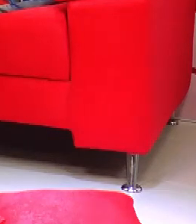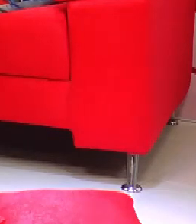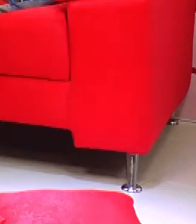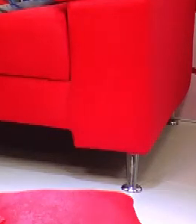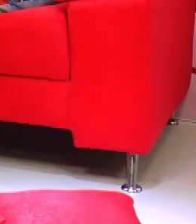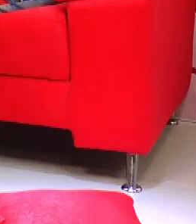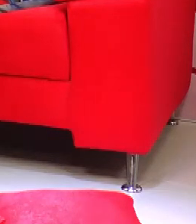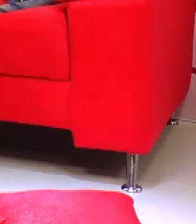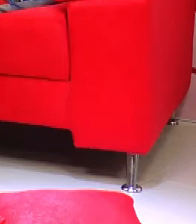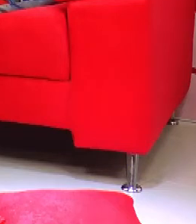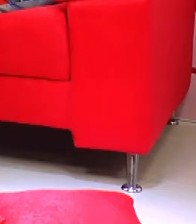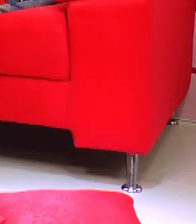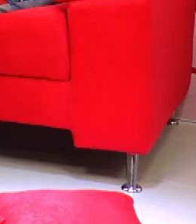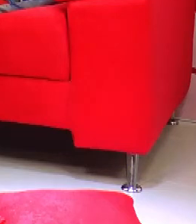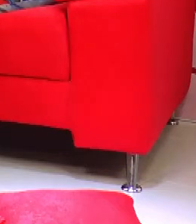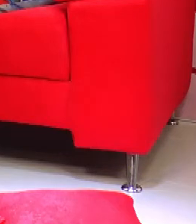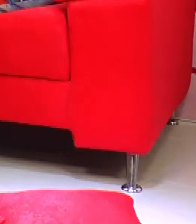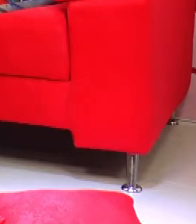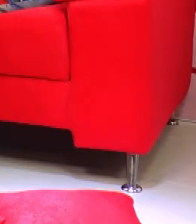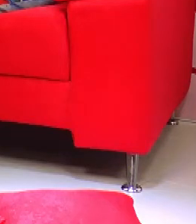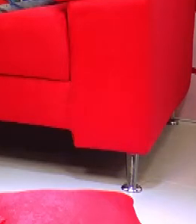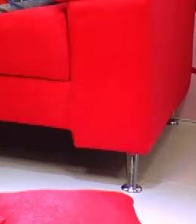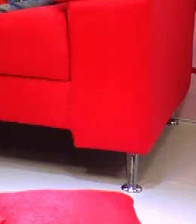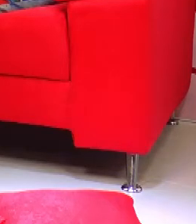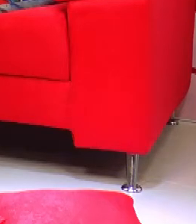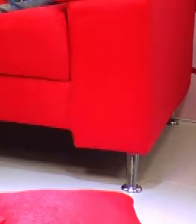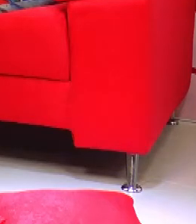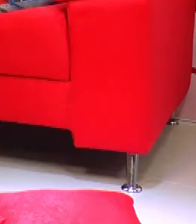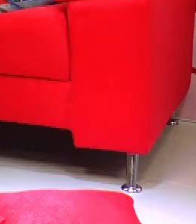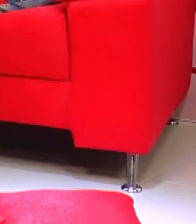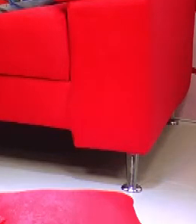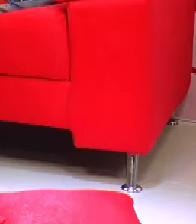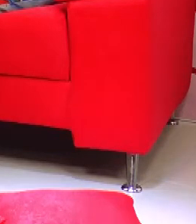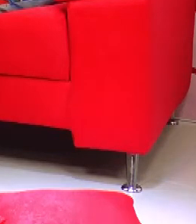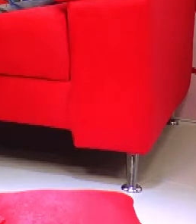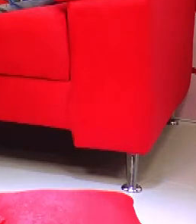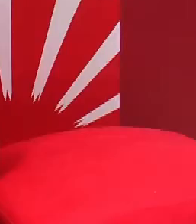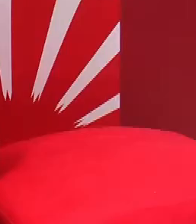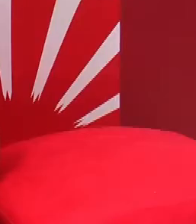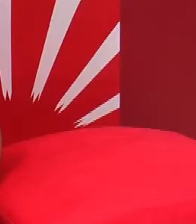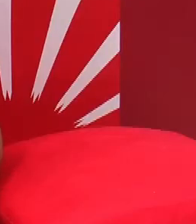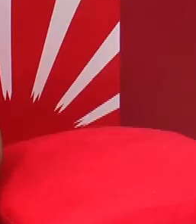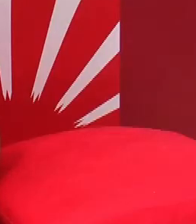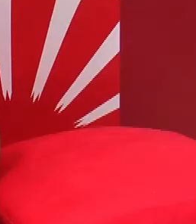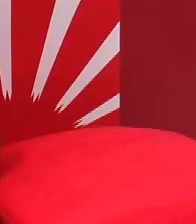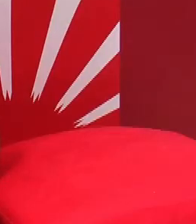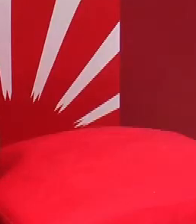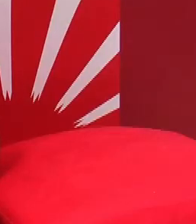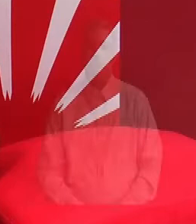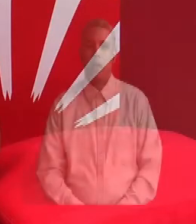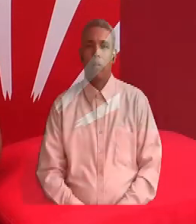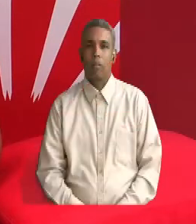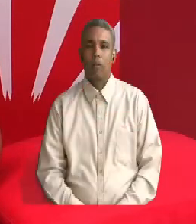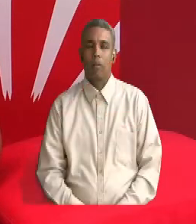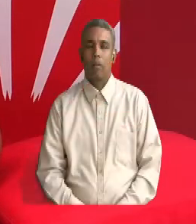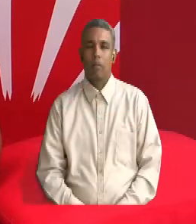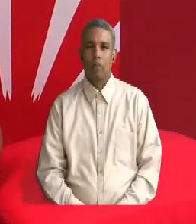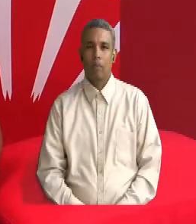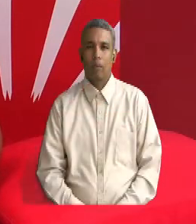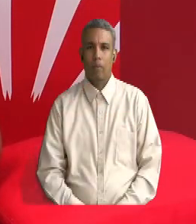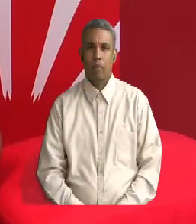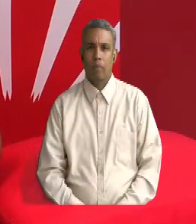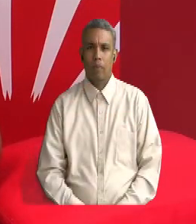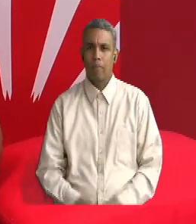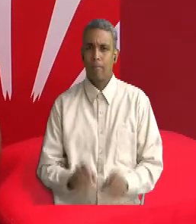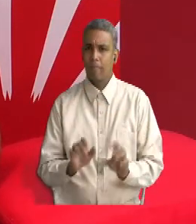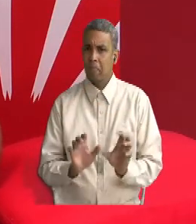de decir, bueno, vamos a tener un sitio que tiene las características de un sitio de comidas rápidas, pero que la comida no es tan mala para